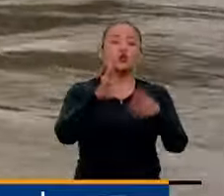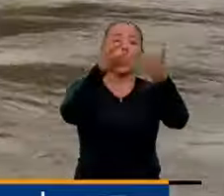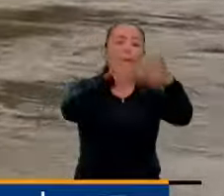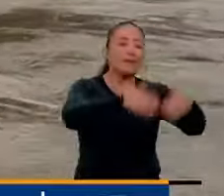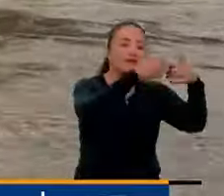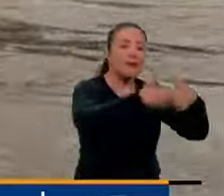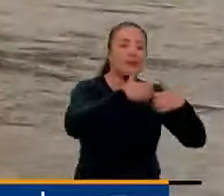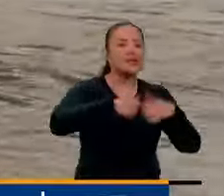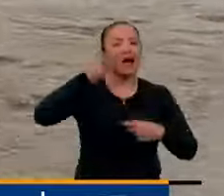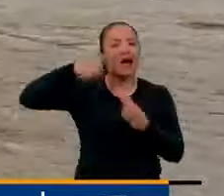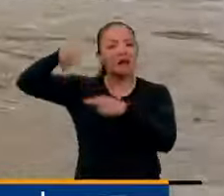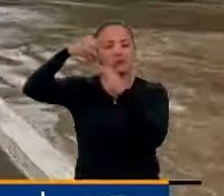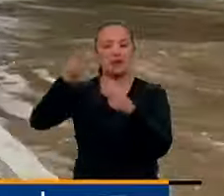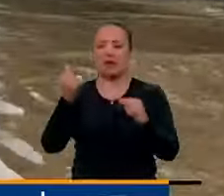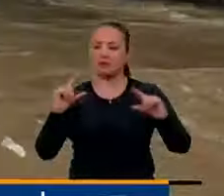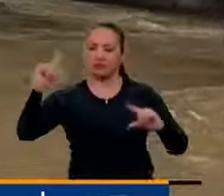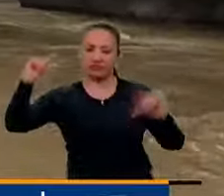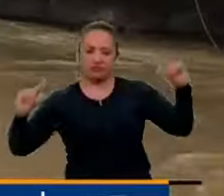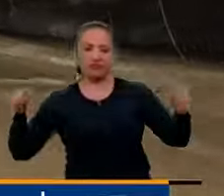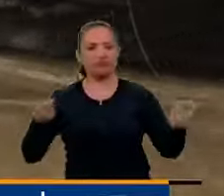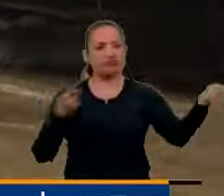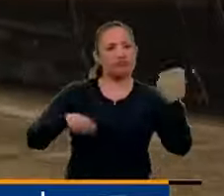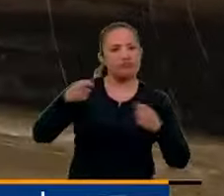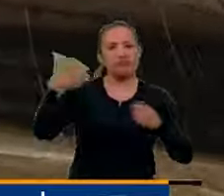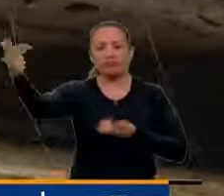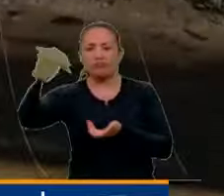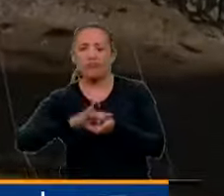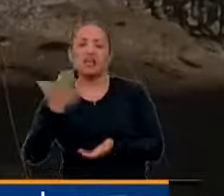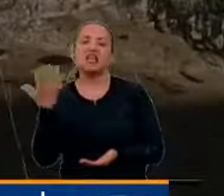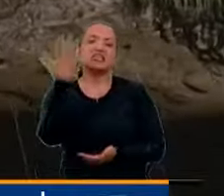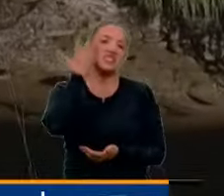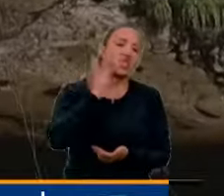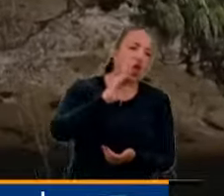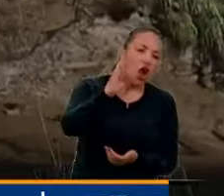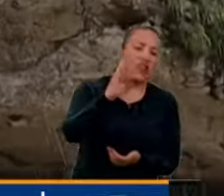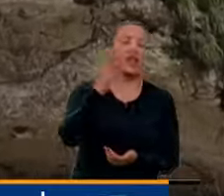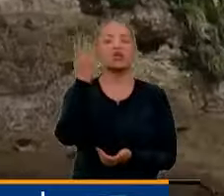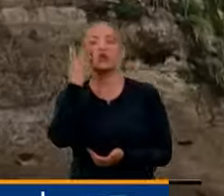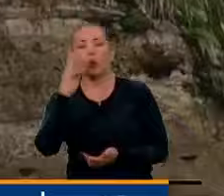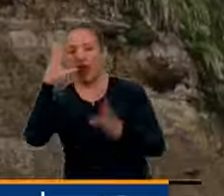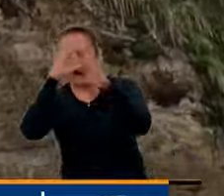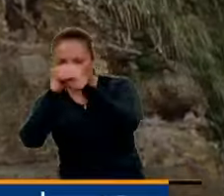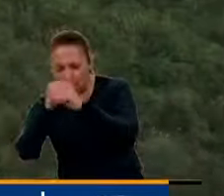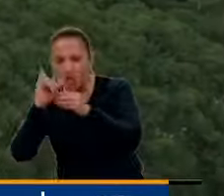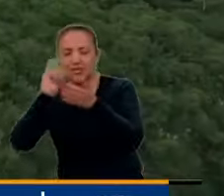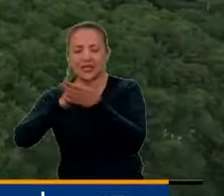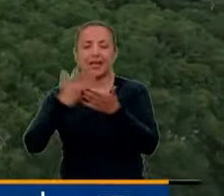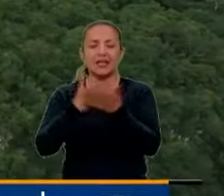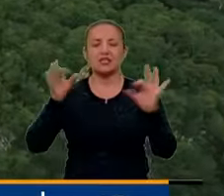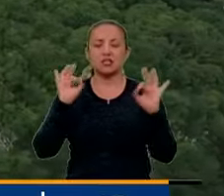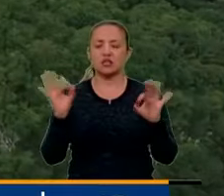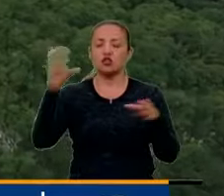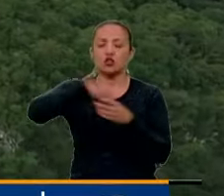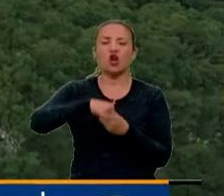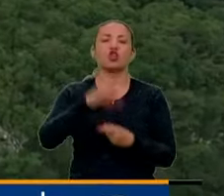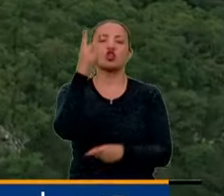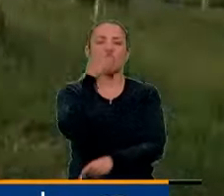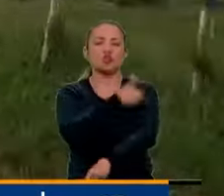diferentes tarifas para los visitantes. Paquetes de 5 días, 4 noches, todo incluido desde 2 millones de